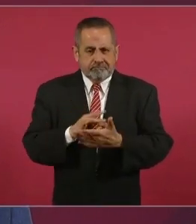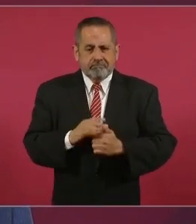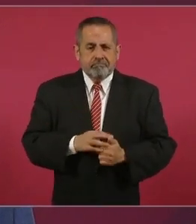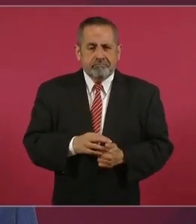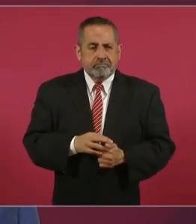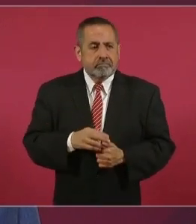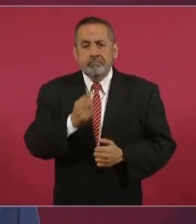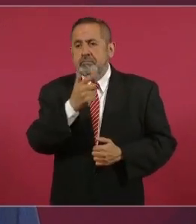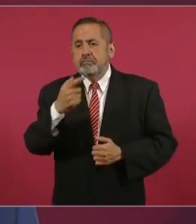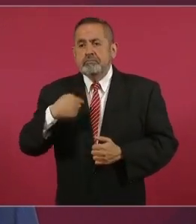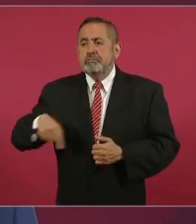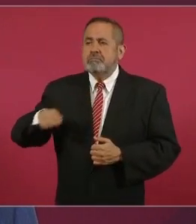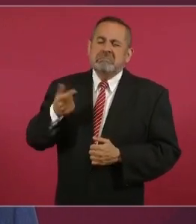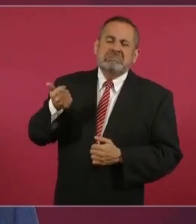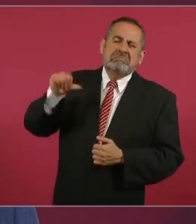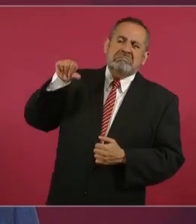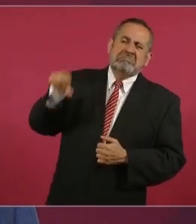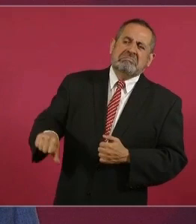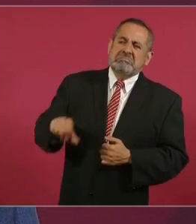estamos reprobados.